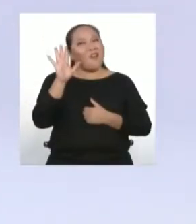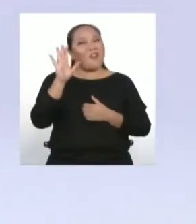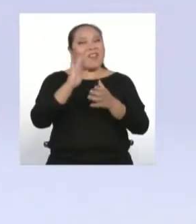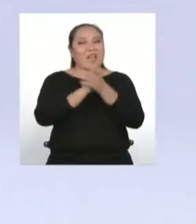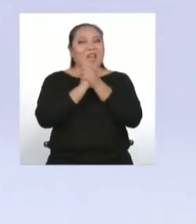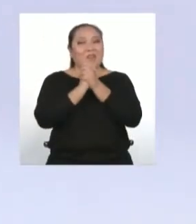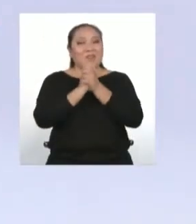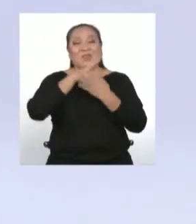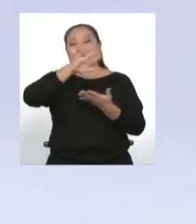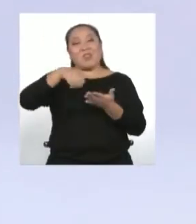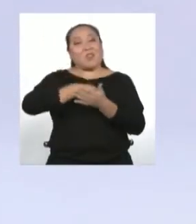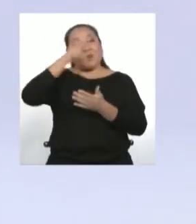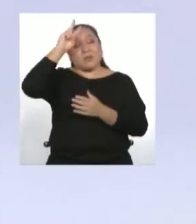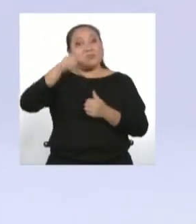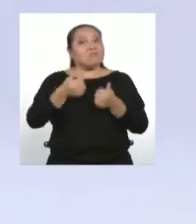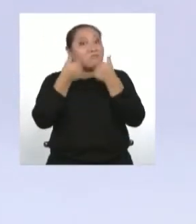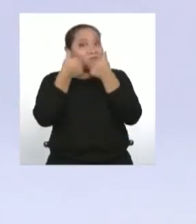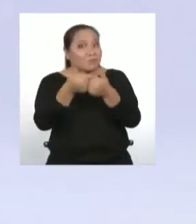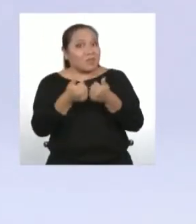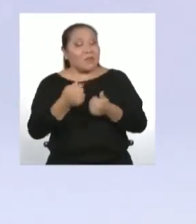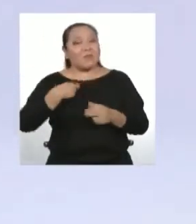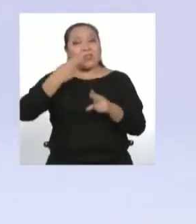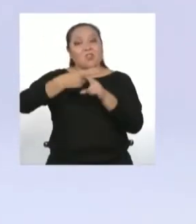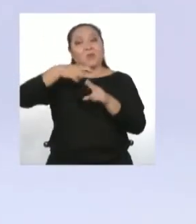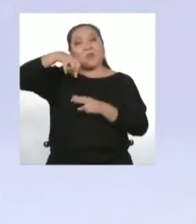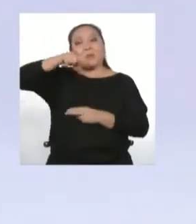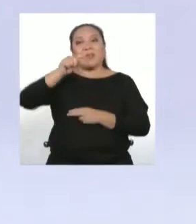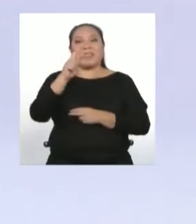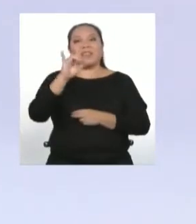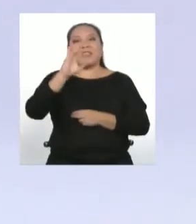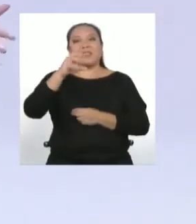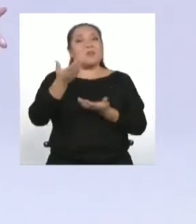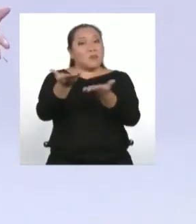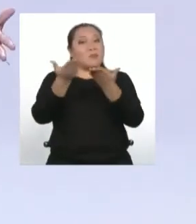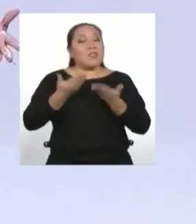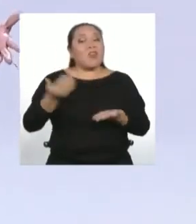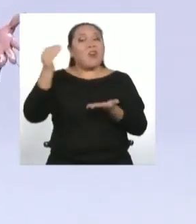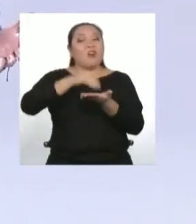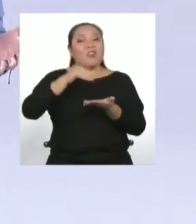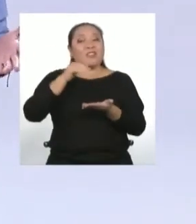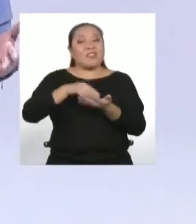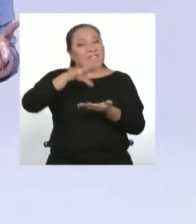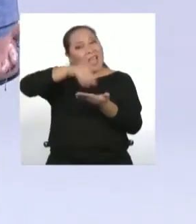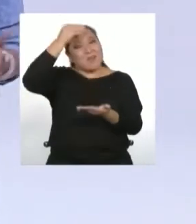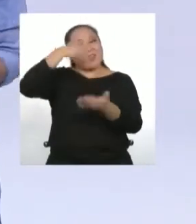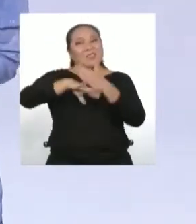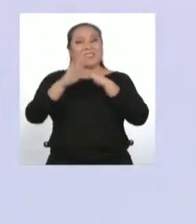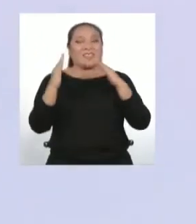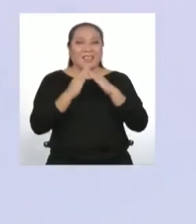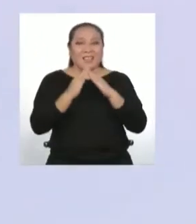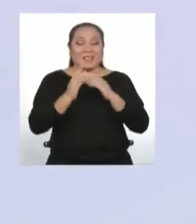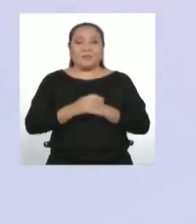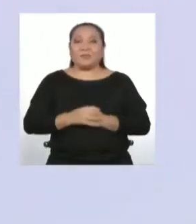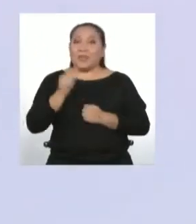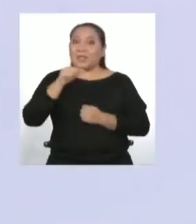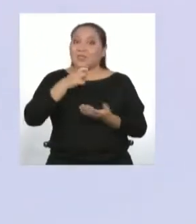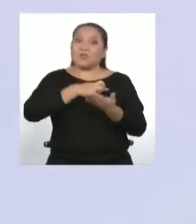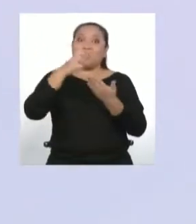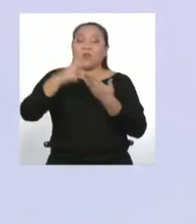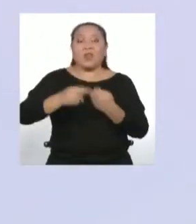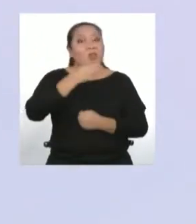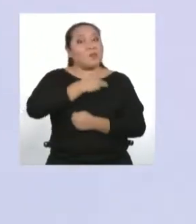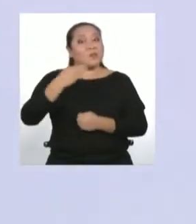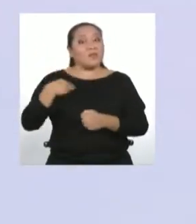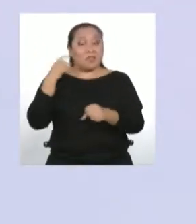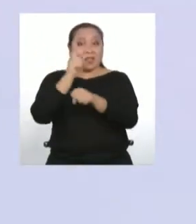días de todo el Perú, espero que se encuentren muy bien. Yo soy Patricia Barreto y les doy la bienvenida una vez más a Aprendo en Casa, una iniciativa del